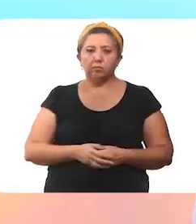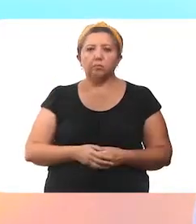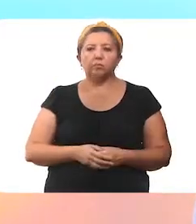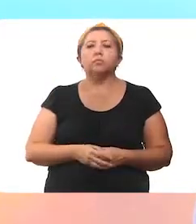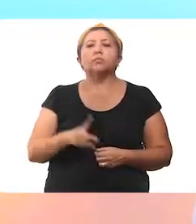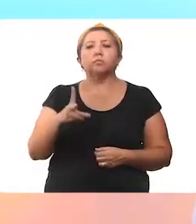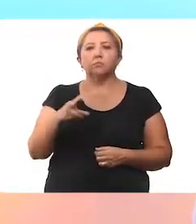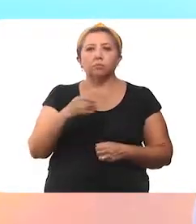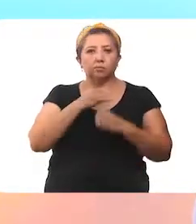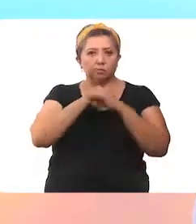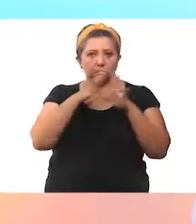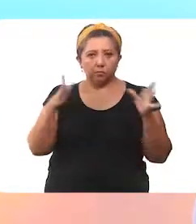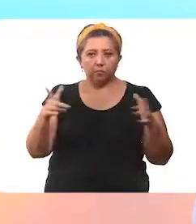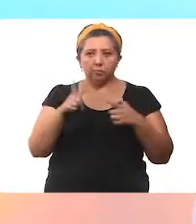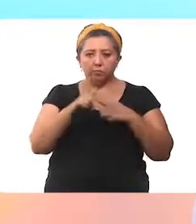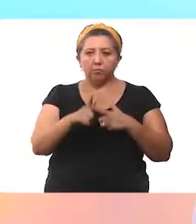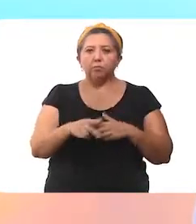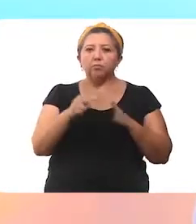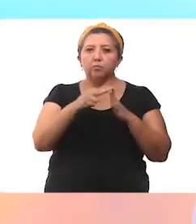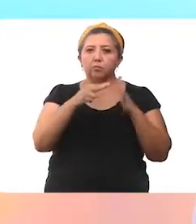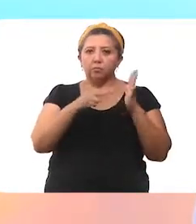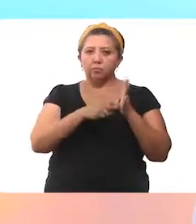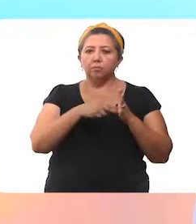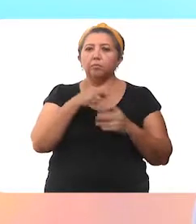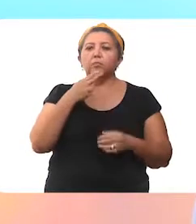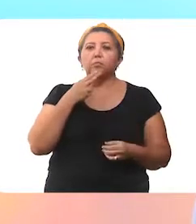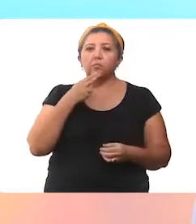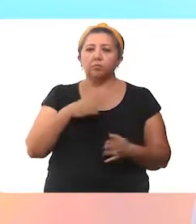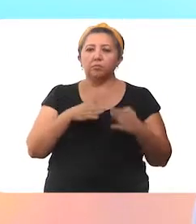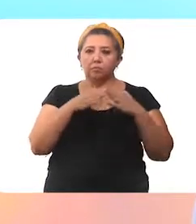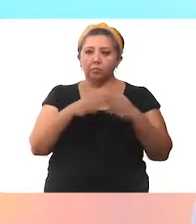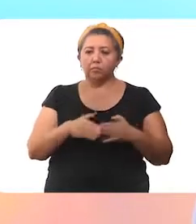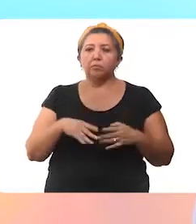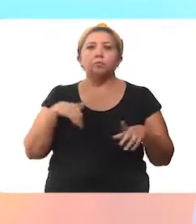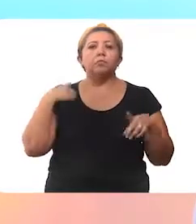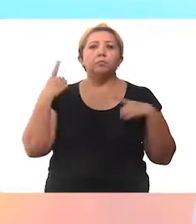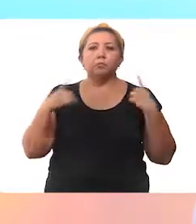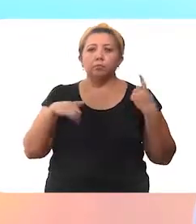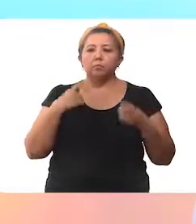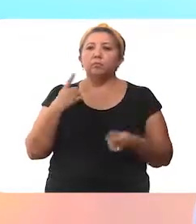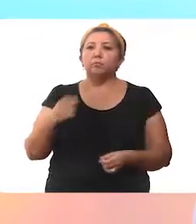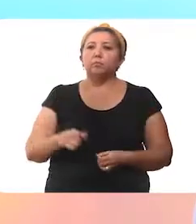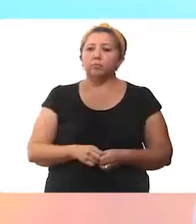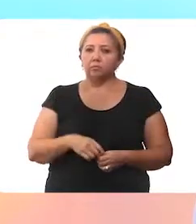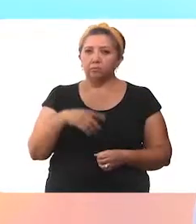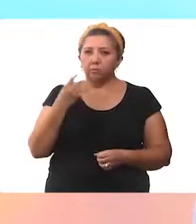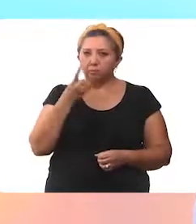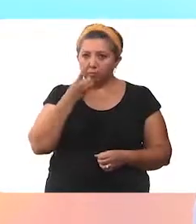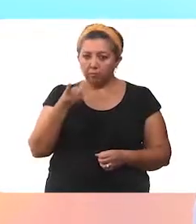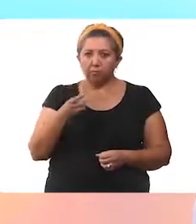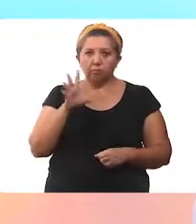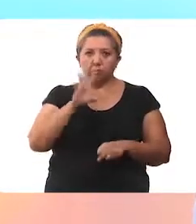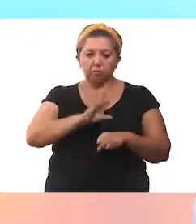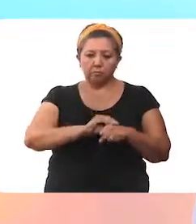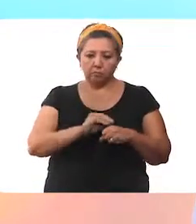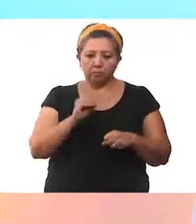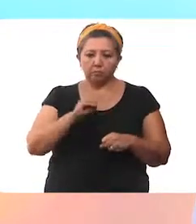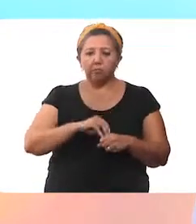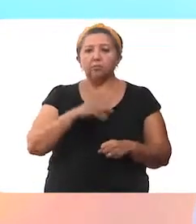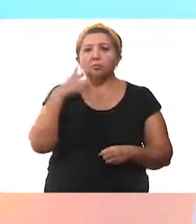abiertas. También se informa que se mantienen los protocolos del uso de las embarcaciones de recreo y deportivas en cuanto al aforo